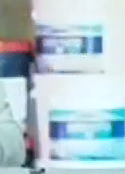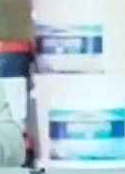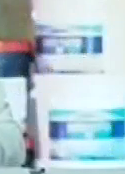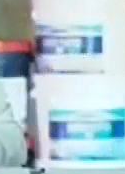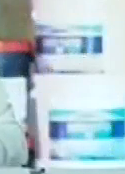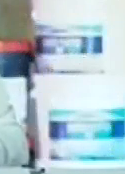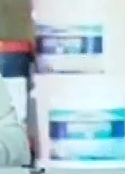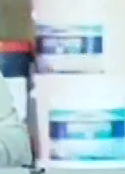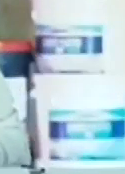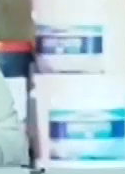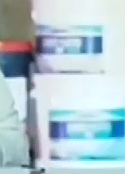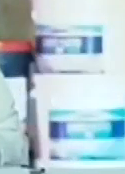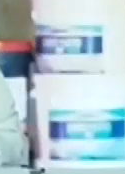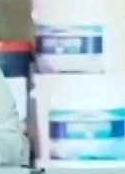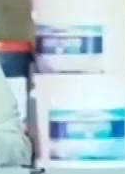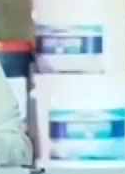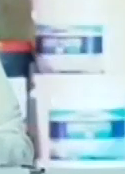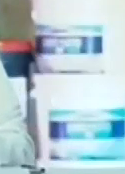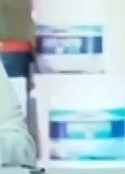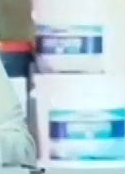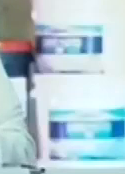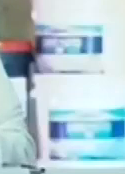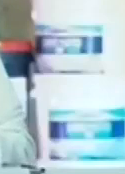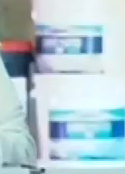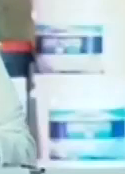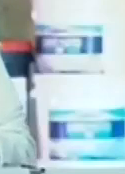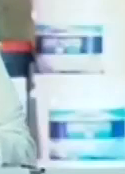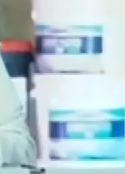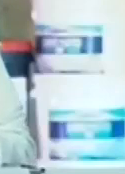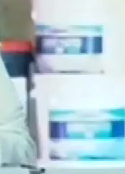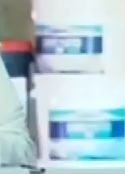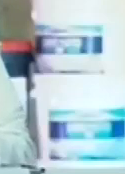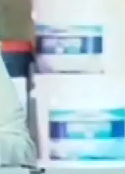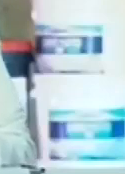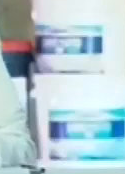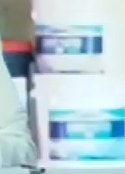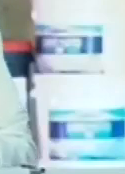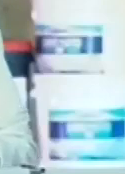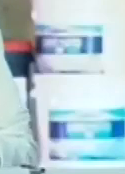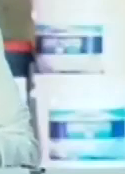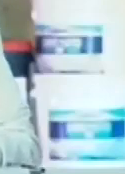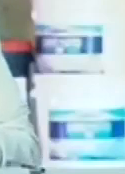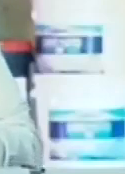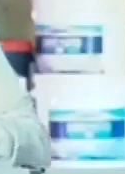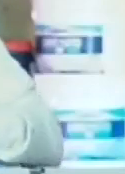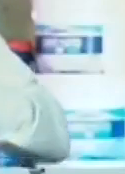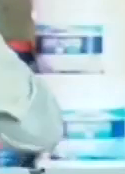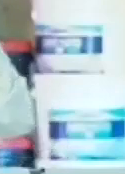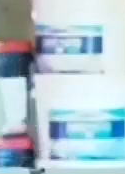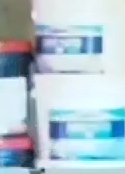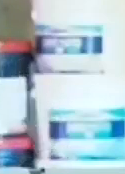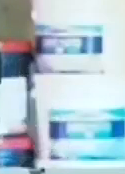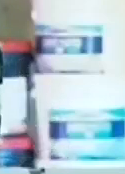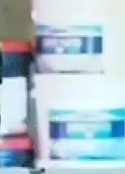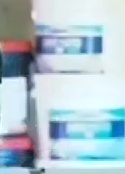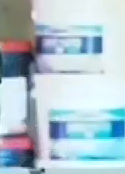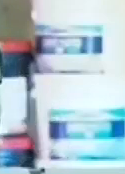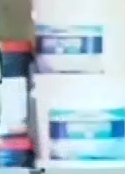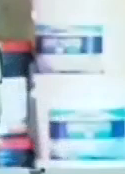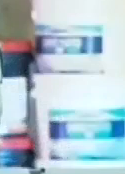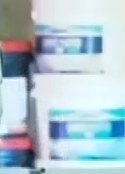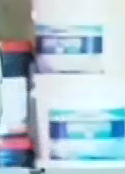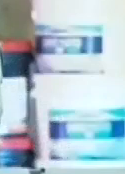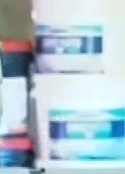lugar, avanzar en la construcción, en el rechazo a las